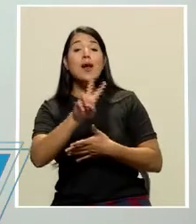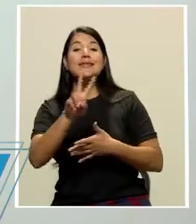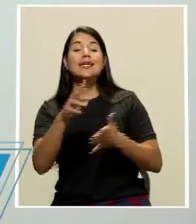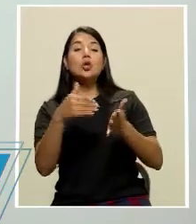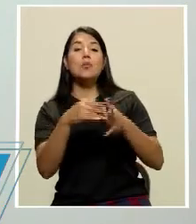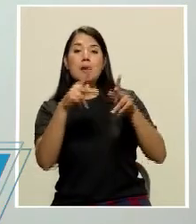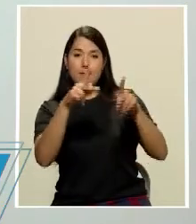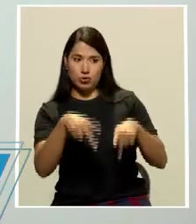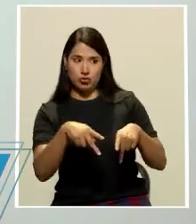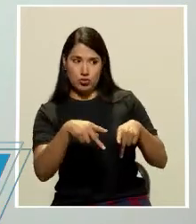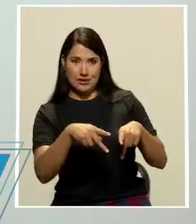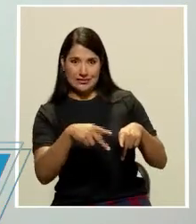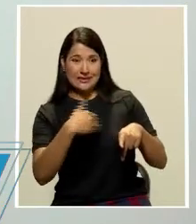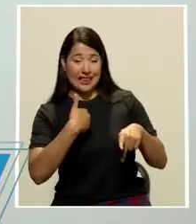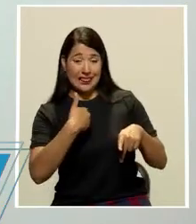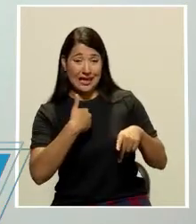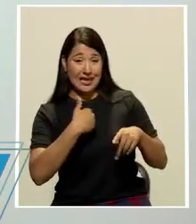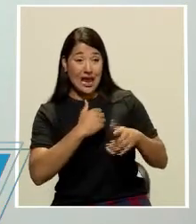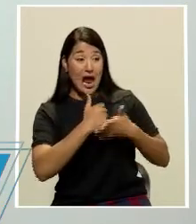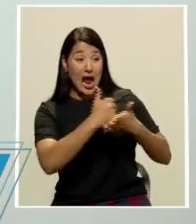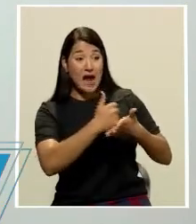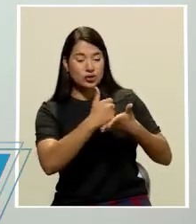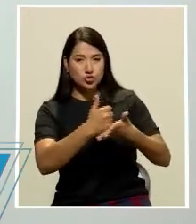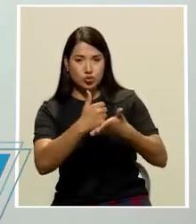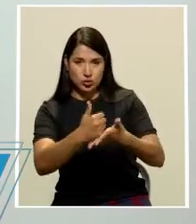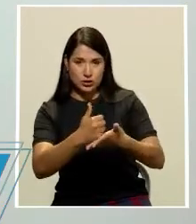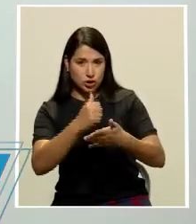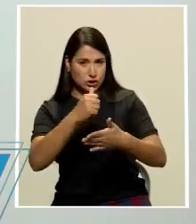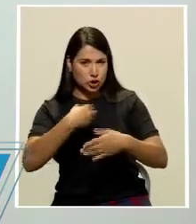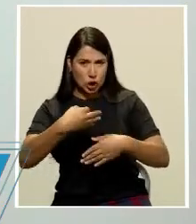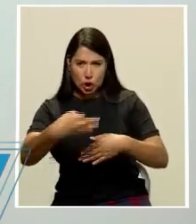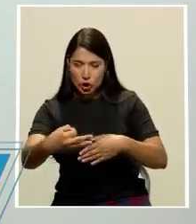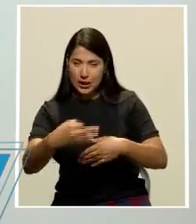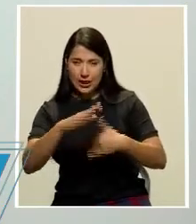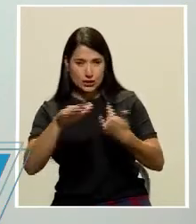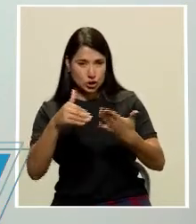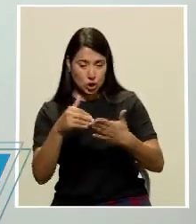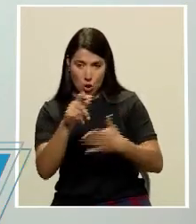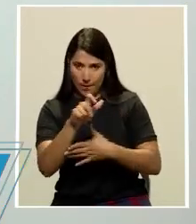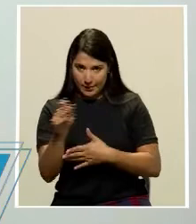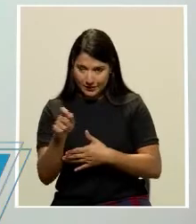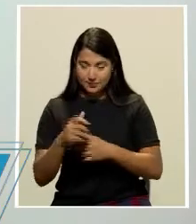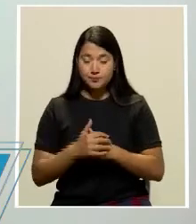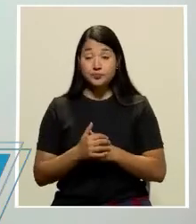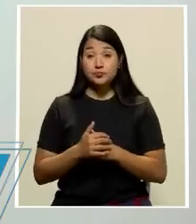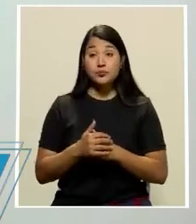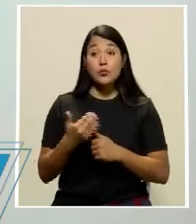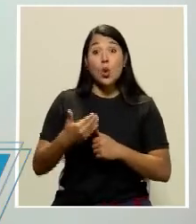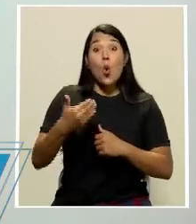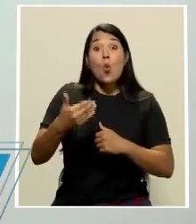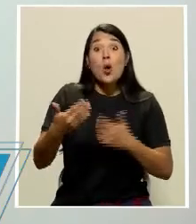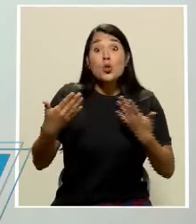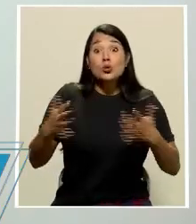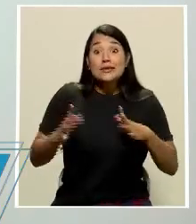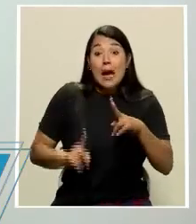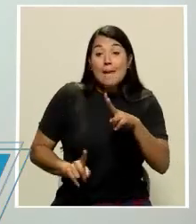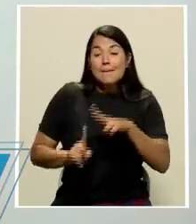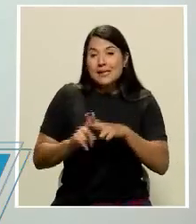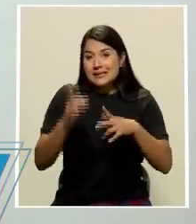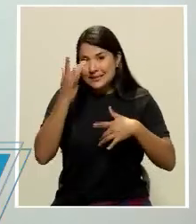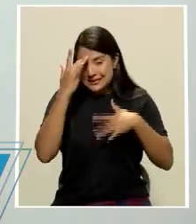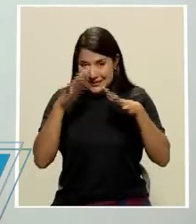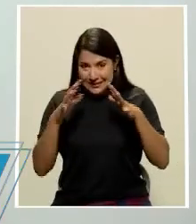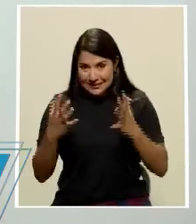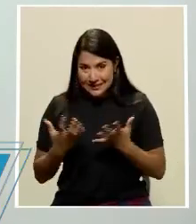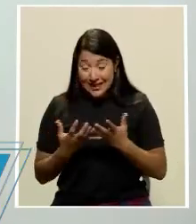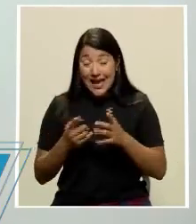reciben estas donaciones todos los días y todos los meses. En el momento en que empieza la pandemia, el banco empieza a